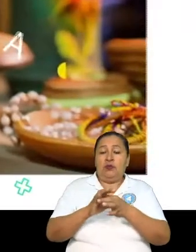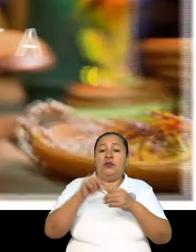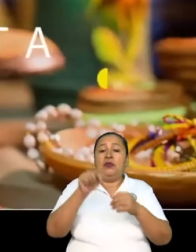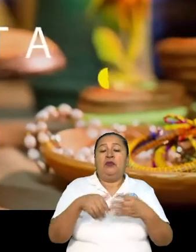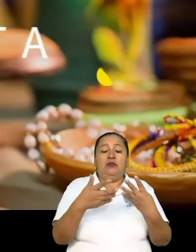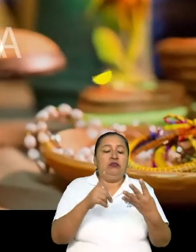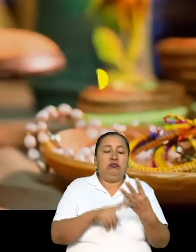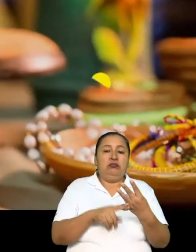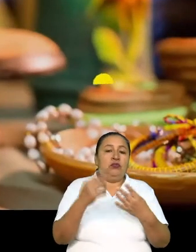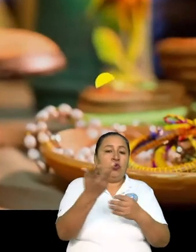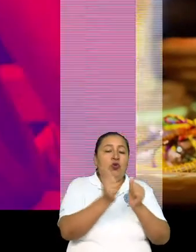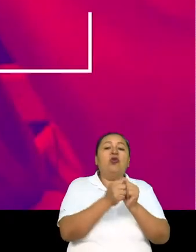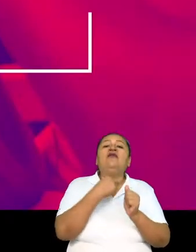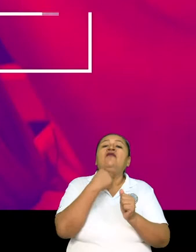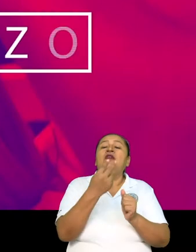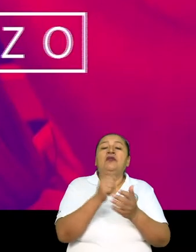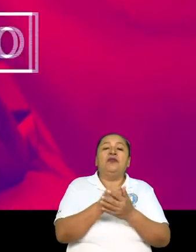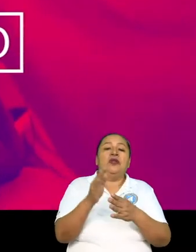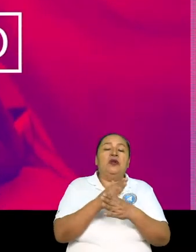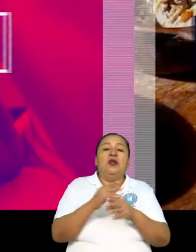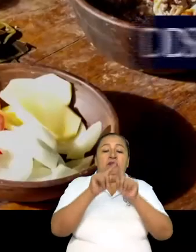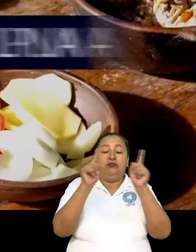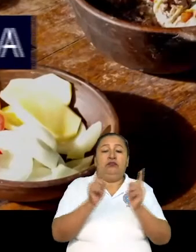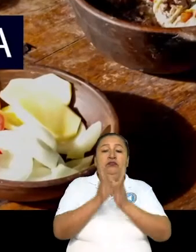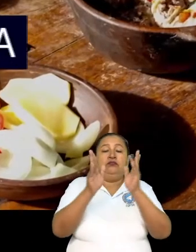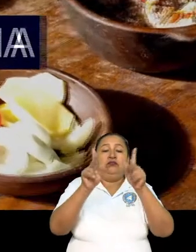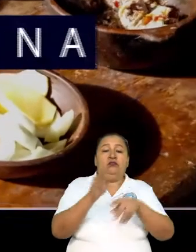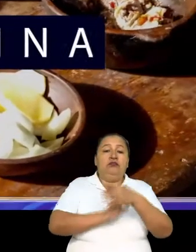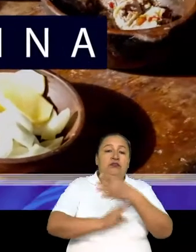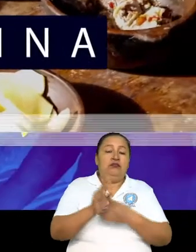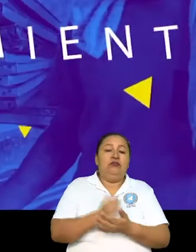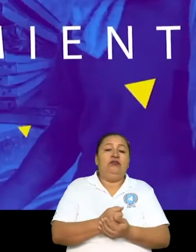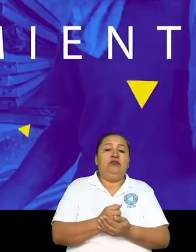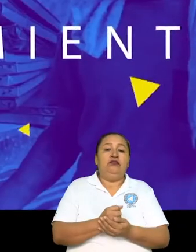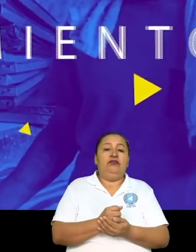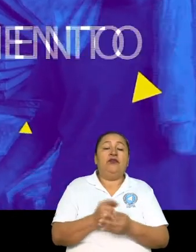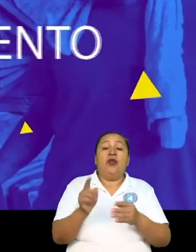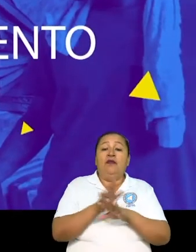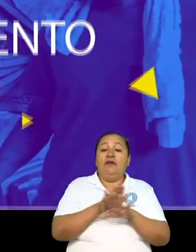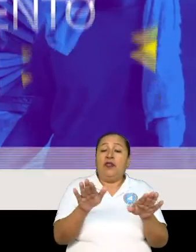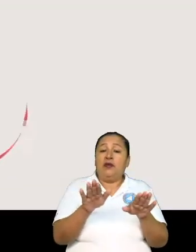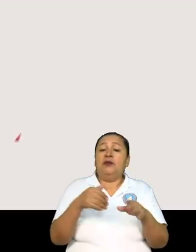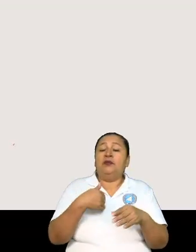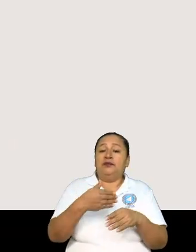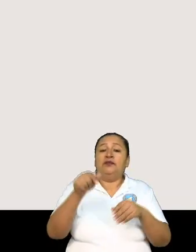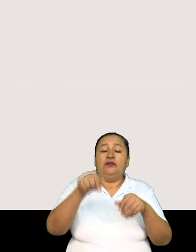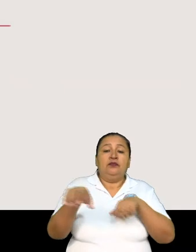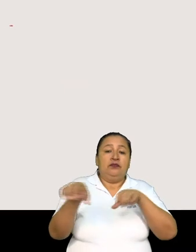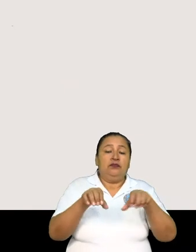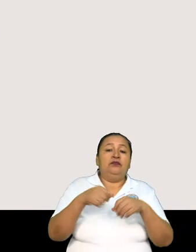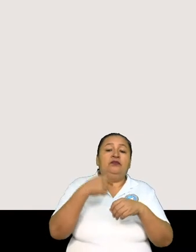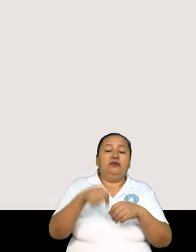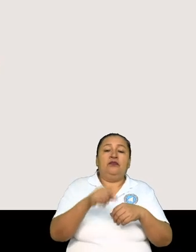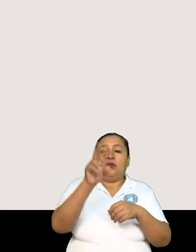también Todos con Vos, ¿verdad?, y la Procuraduría de Derechos para las Personas con Discapacidad. y cerramos pues con este gran evento, con